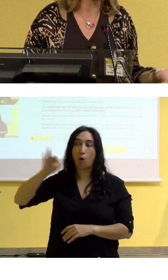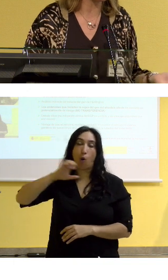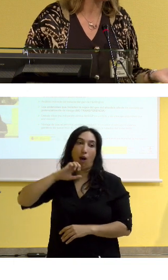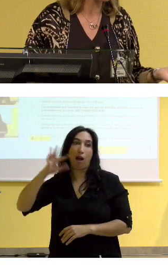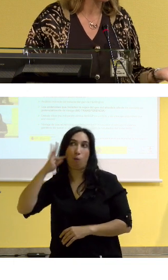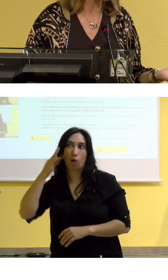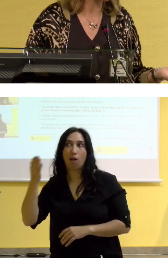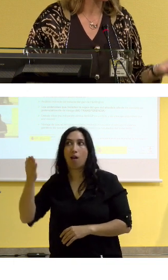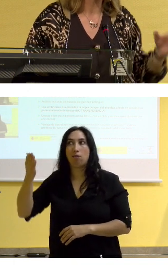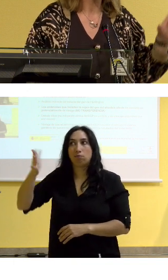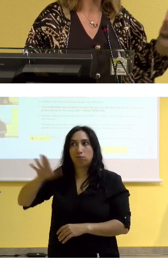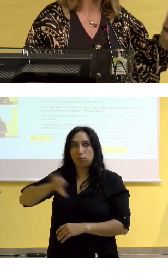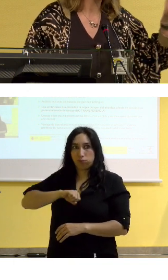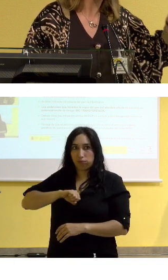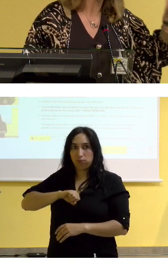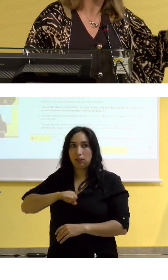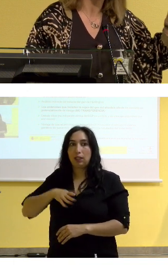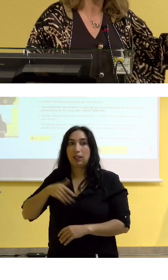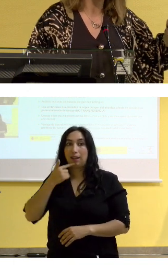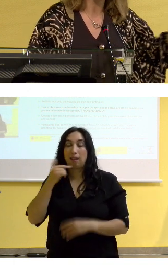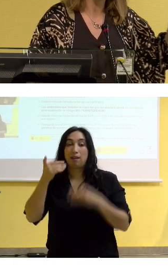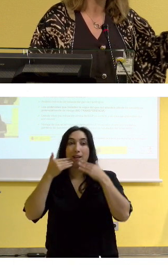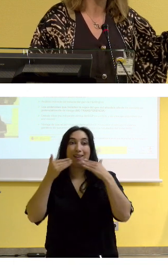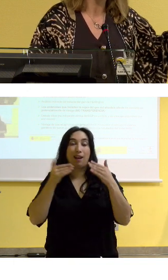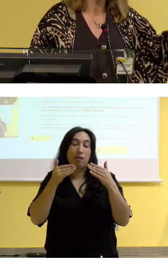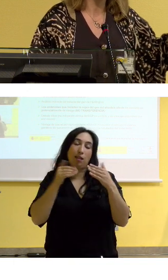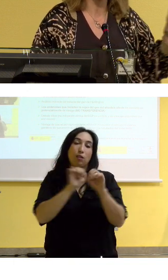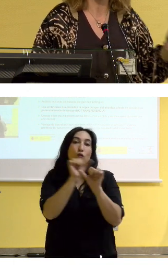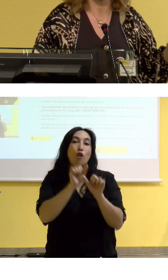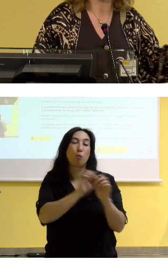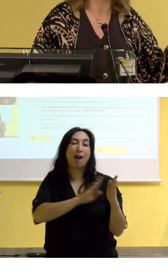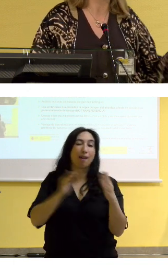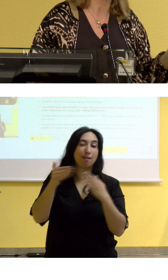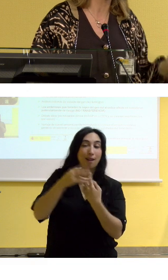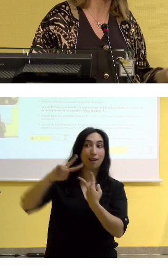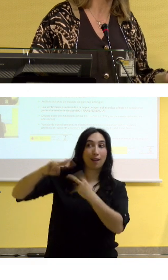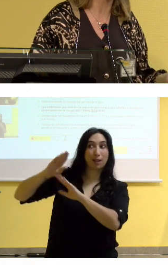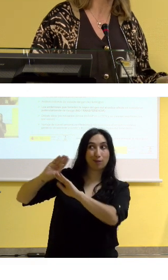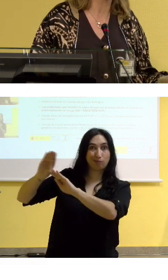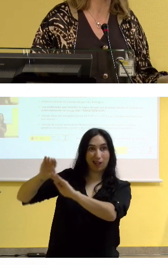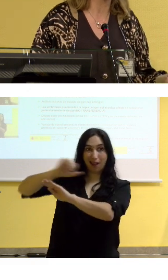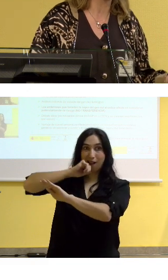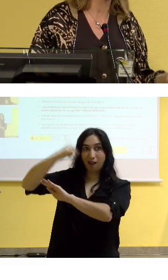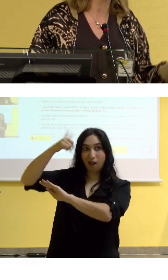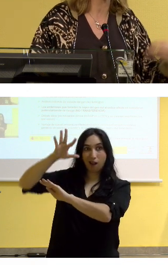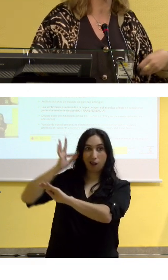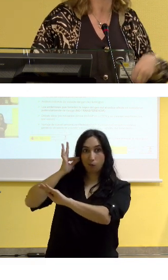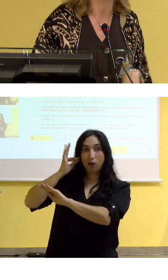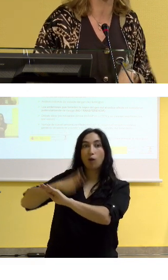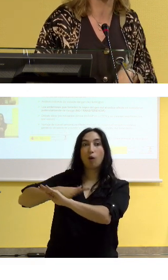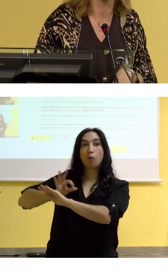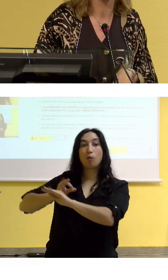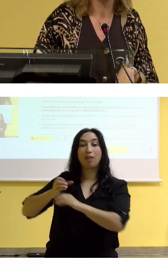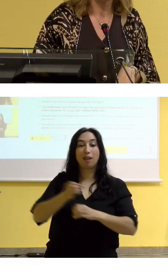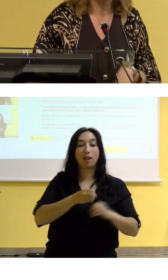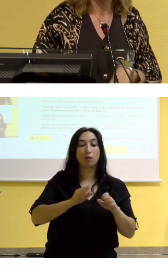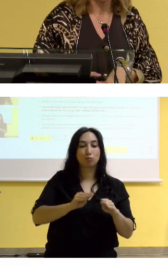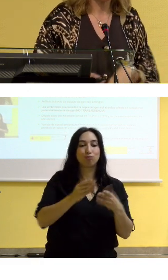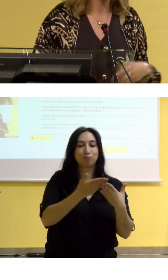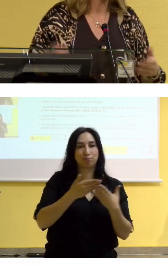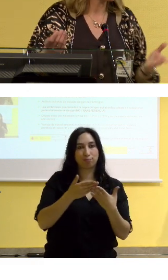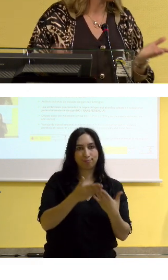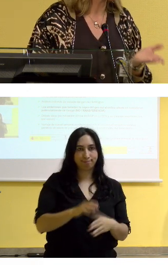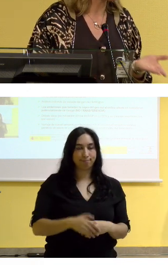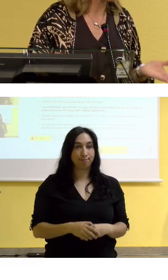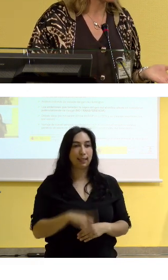lo tiene. Entonces, utilizando de forma indirecta esos genes de los abuelos, nosotros vamos a poder estudiar los embriones.